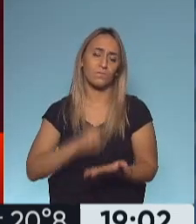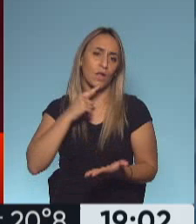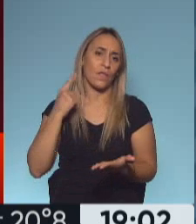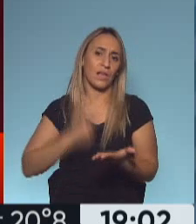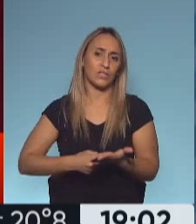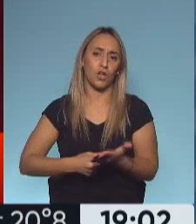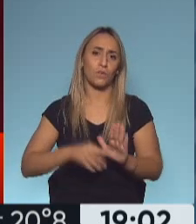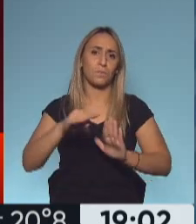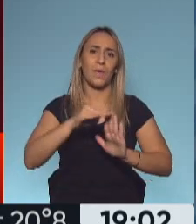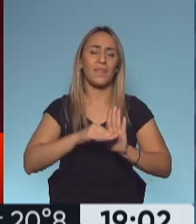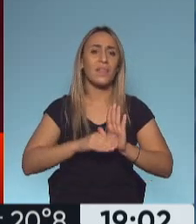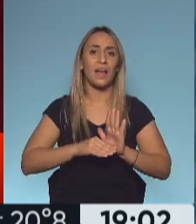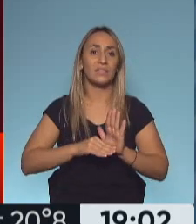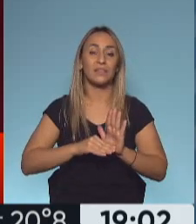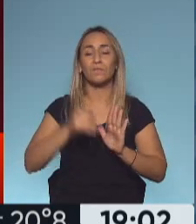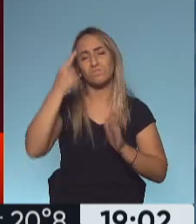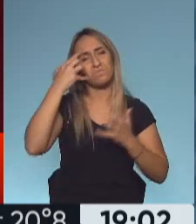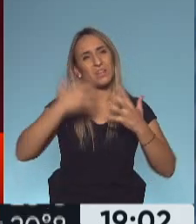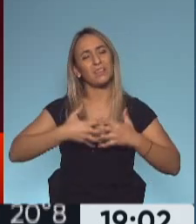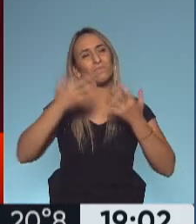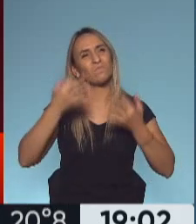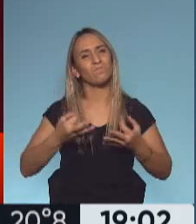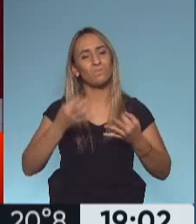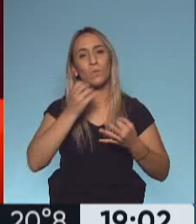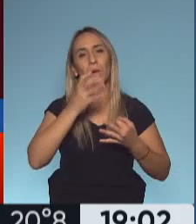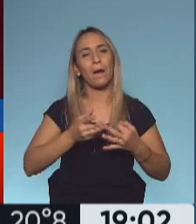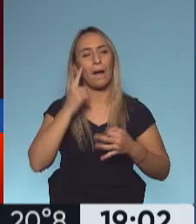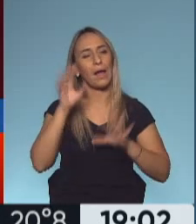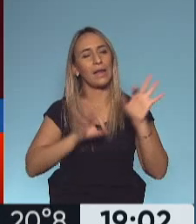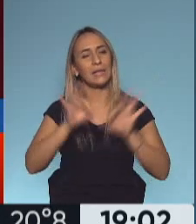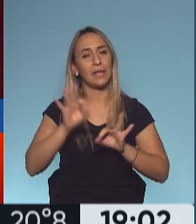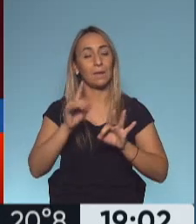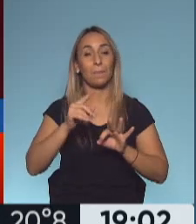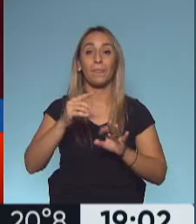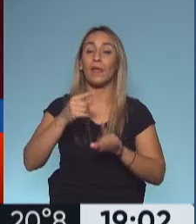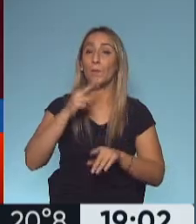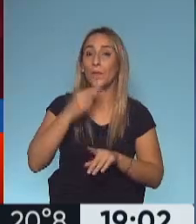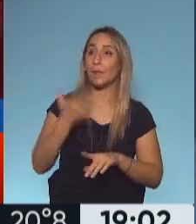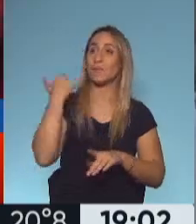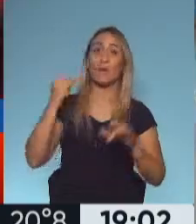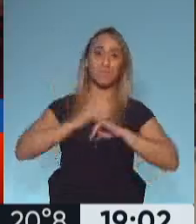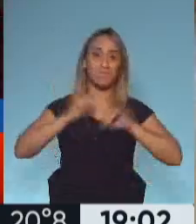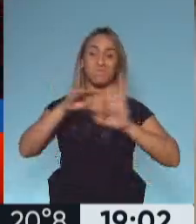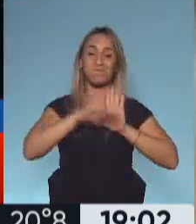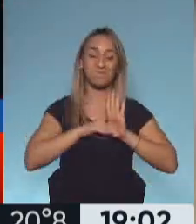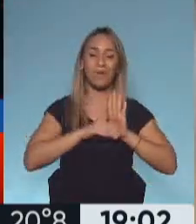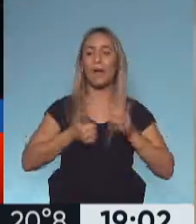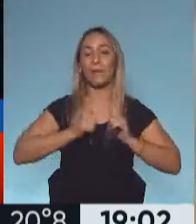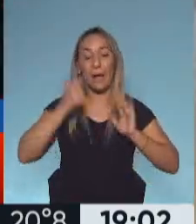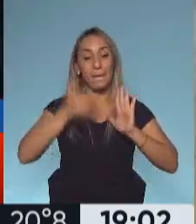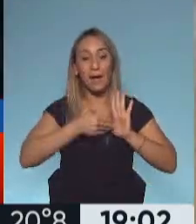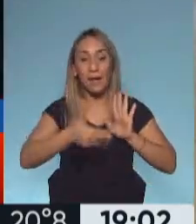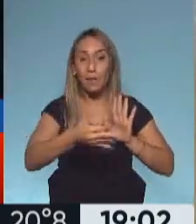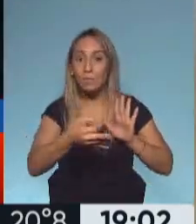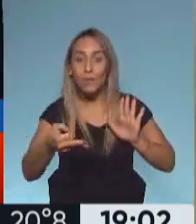serie de medidas que se iban a tomar luego de saber si las medidas anunciadas el viernes tenían éxito o no. Lo que pasa que